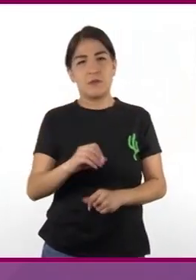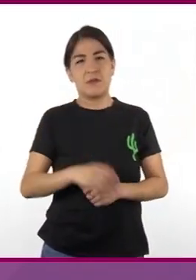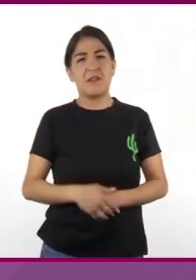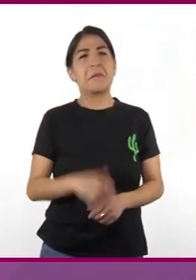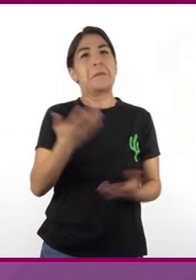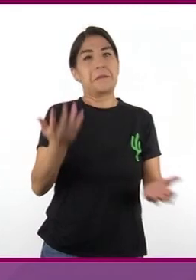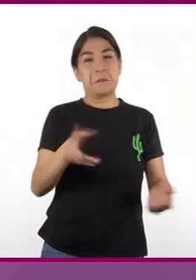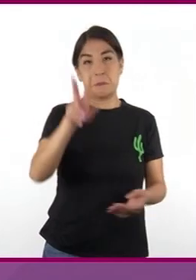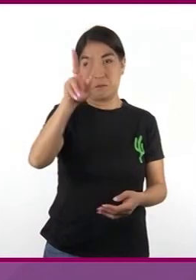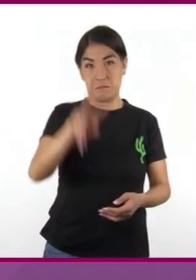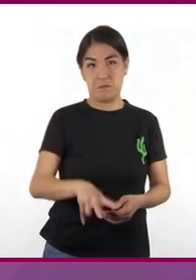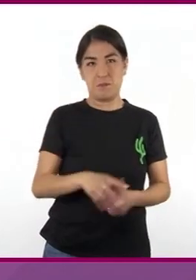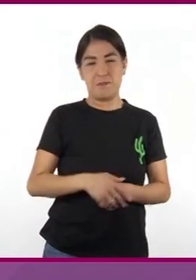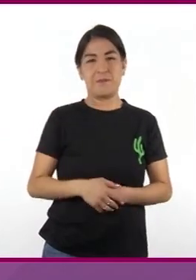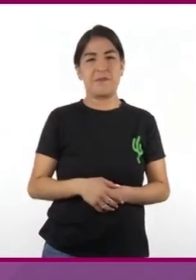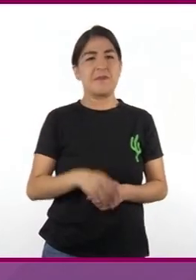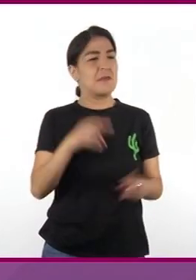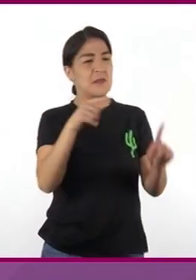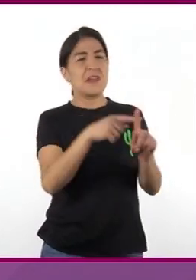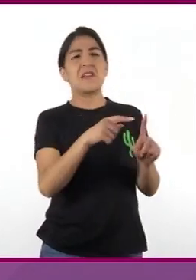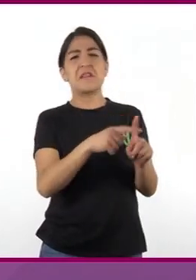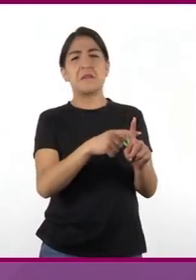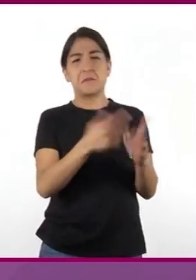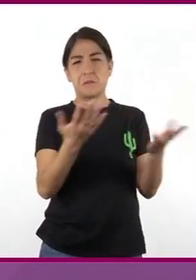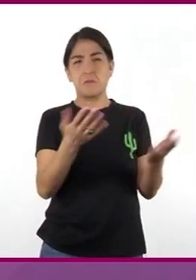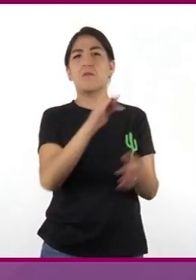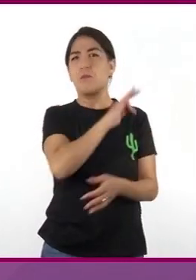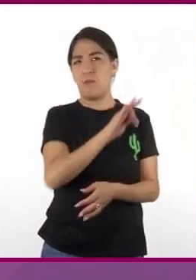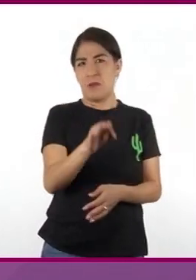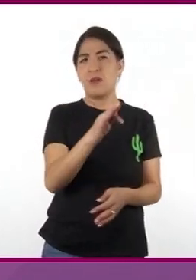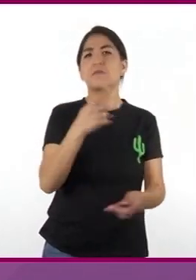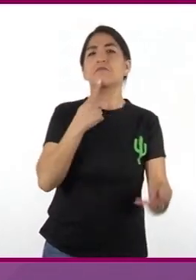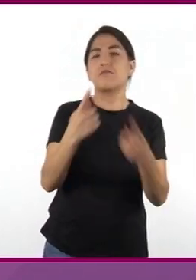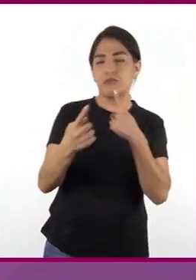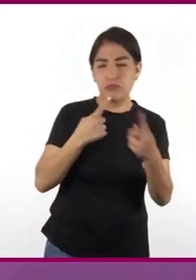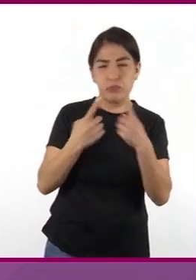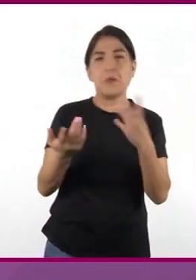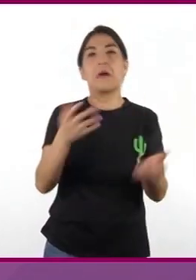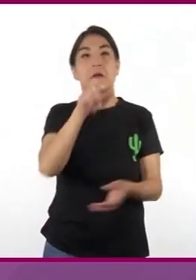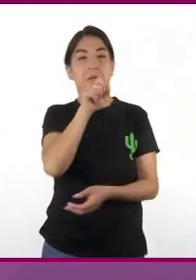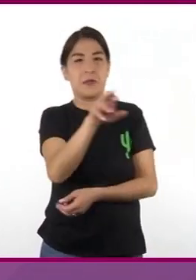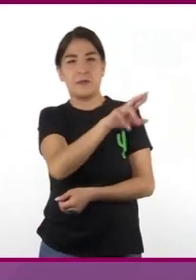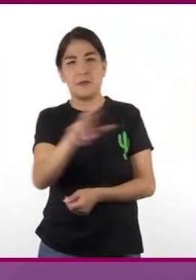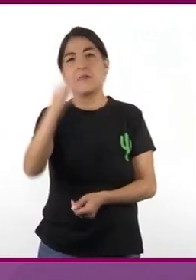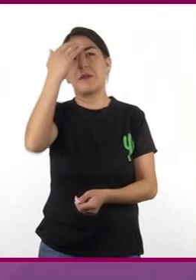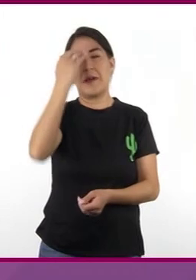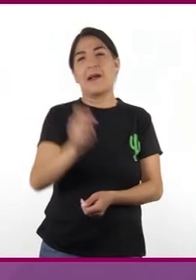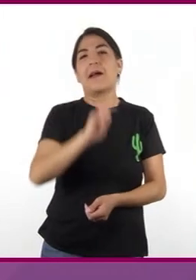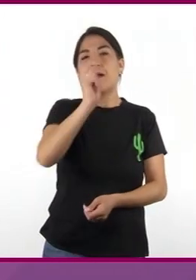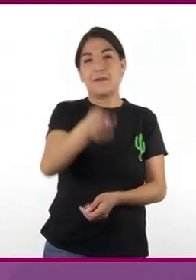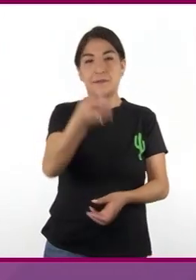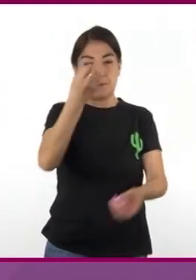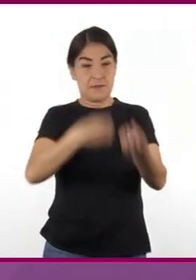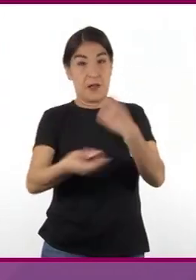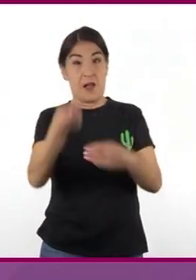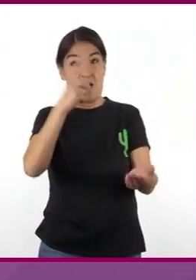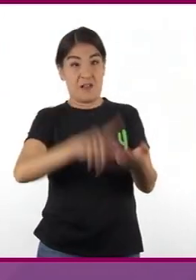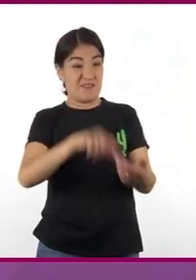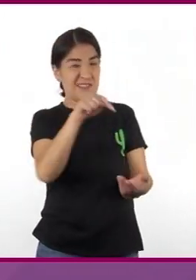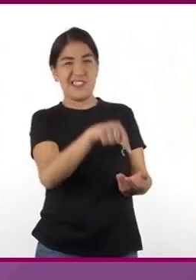verdad, un prólogo puede ser también crítico, o bien reconocer que la obra que se presenta no es